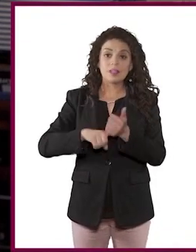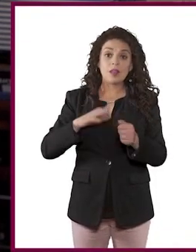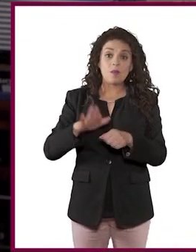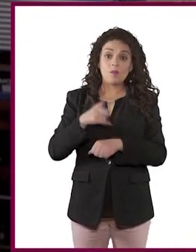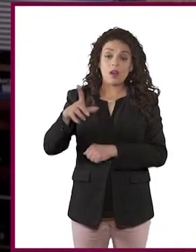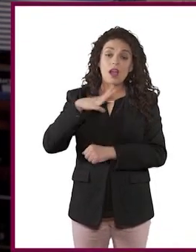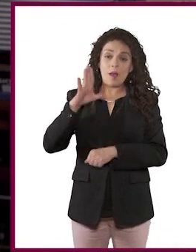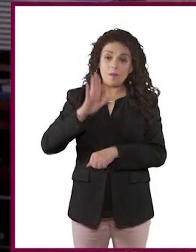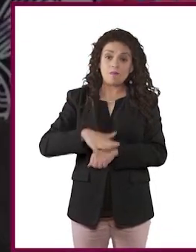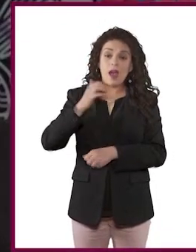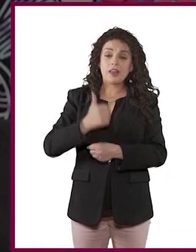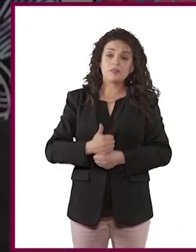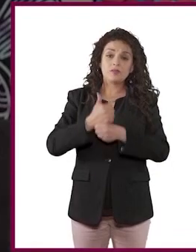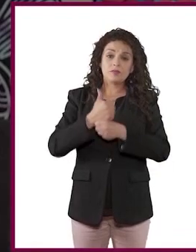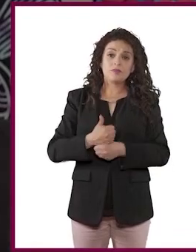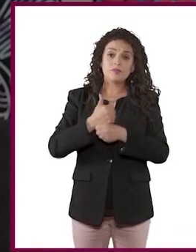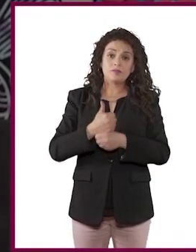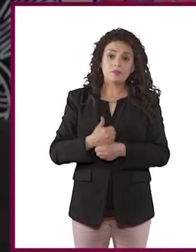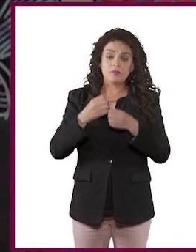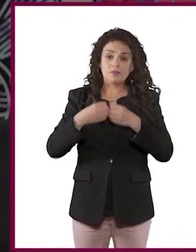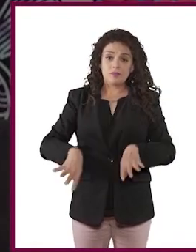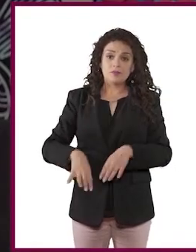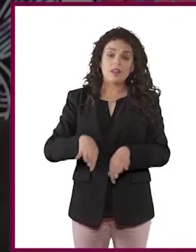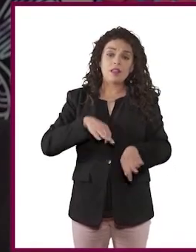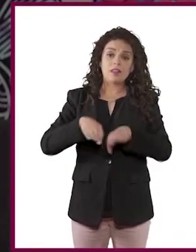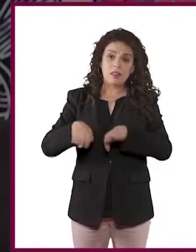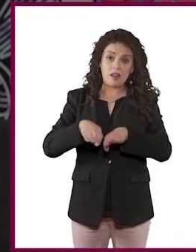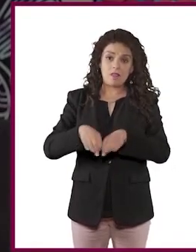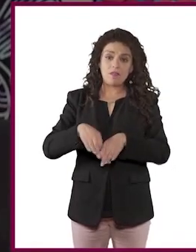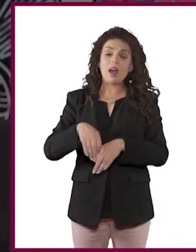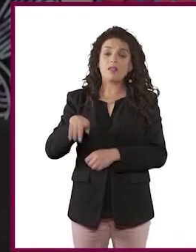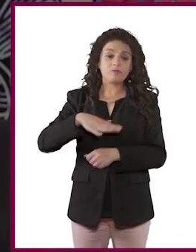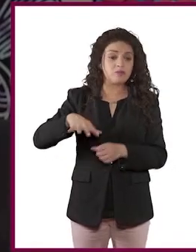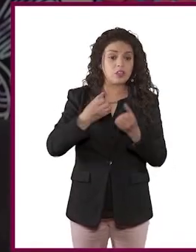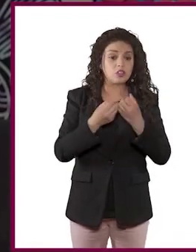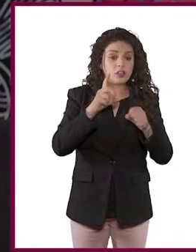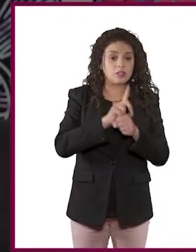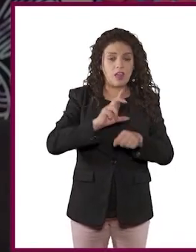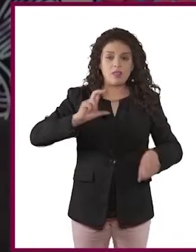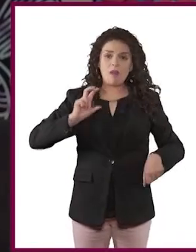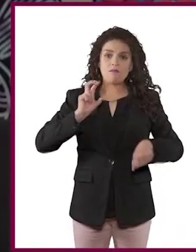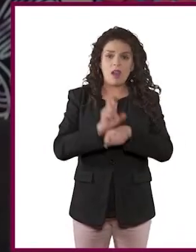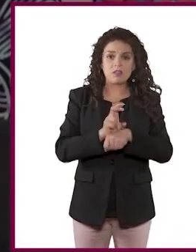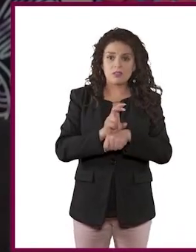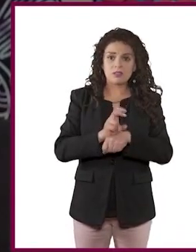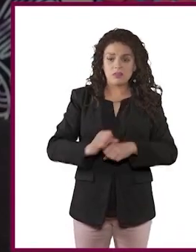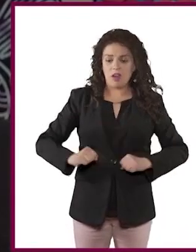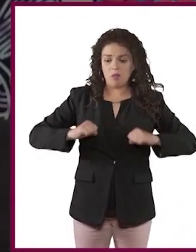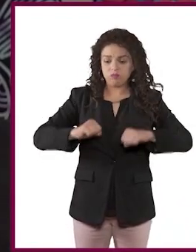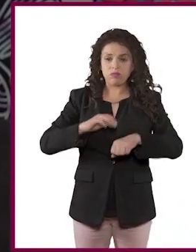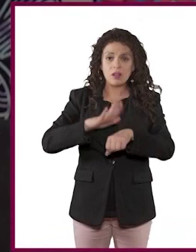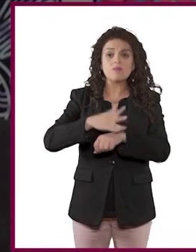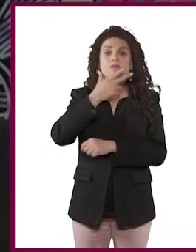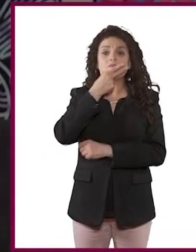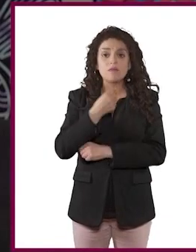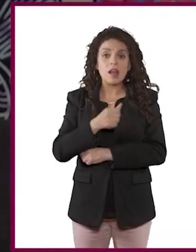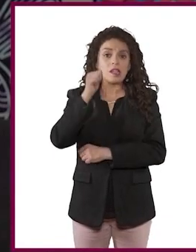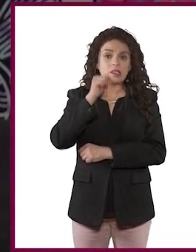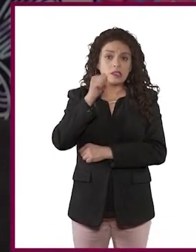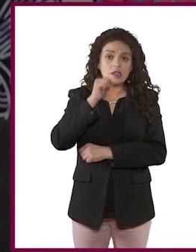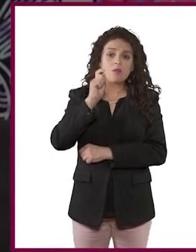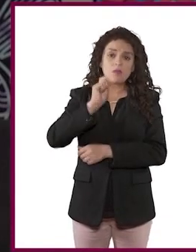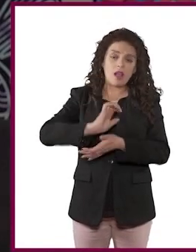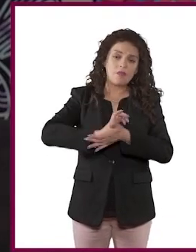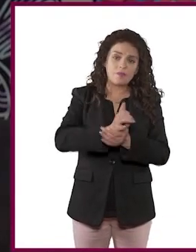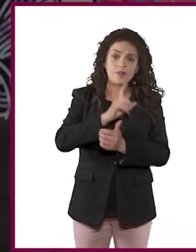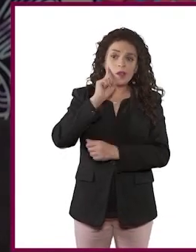sufrir violencia laboral. Una sociedad machista y patriarcal suele discriminar y violentar a las mujeres en todos los